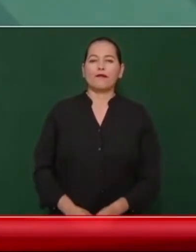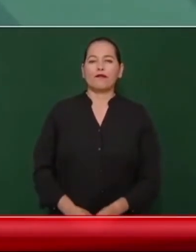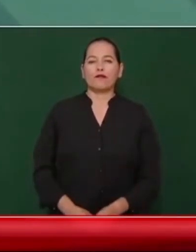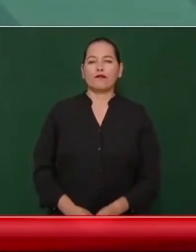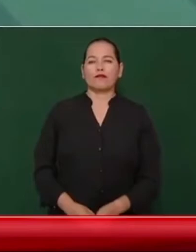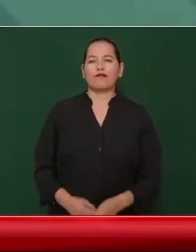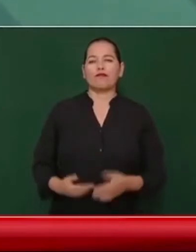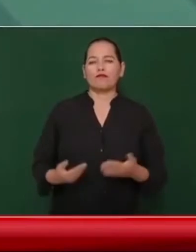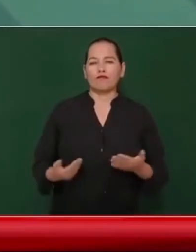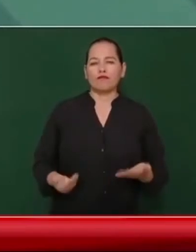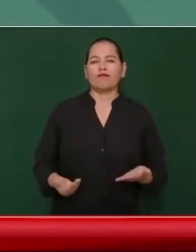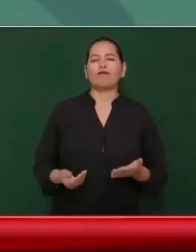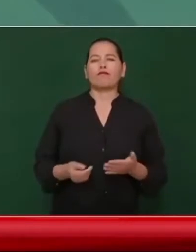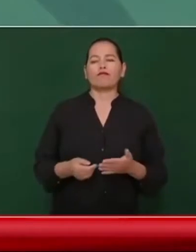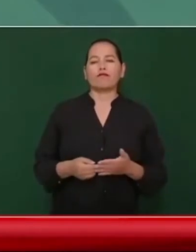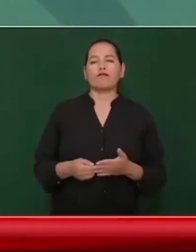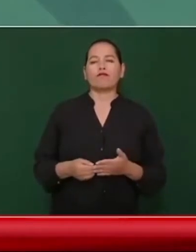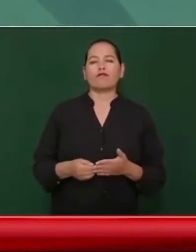Y